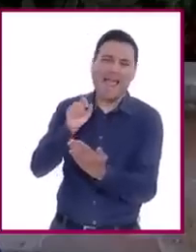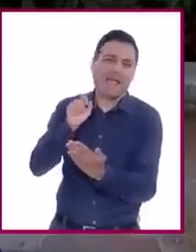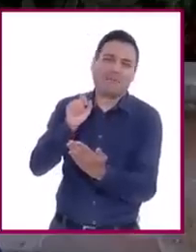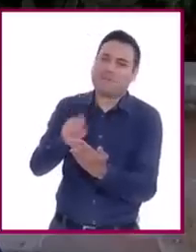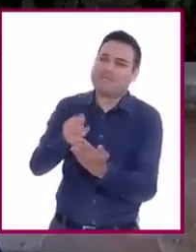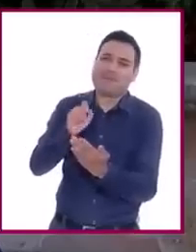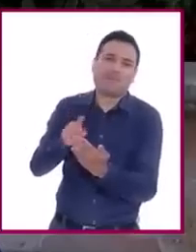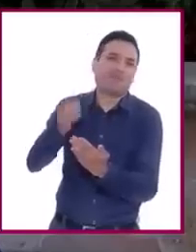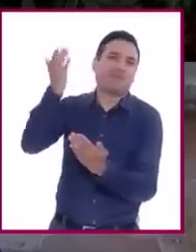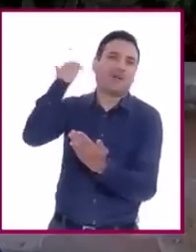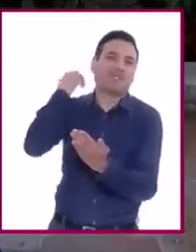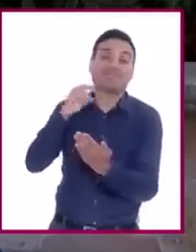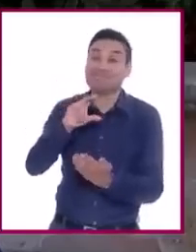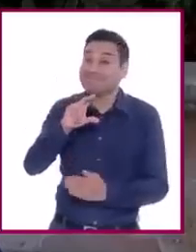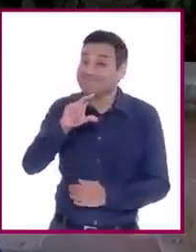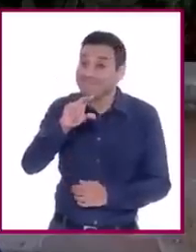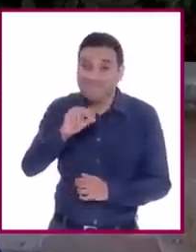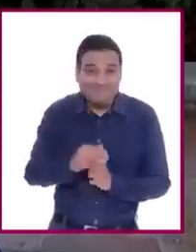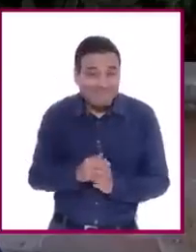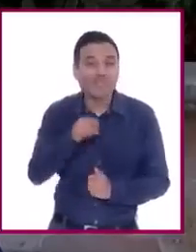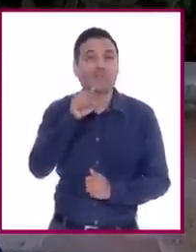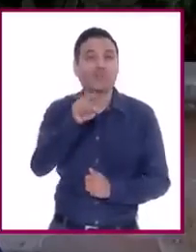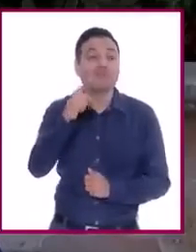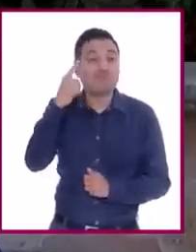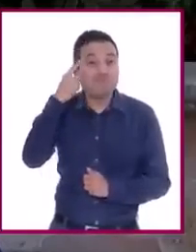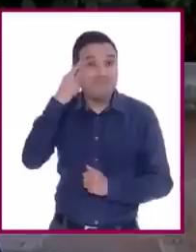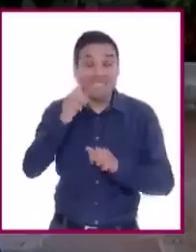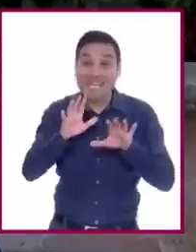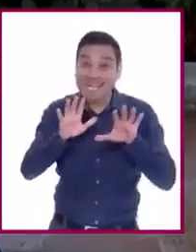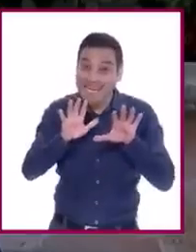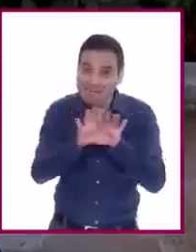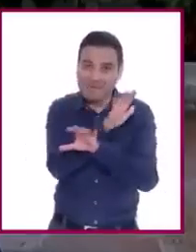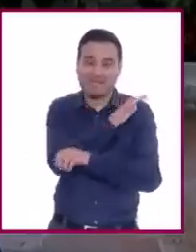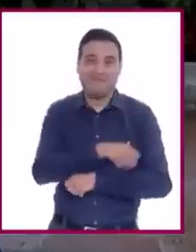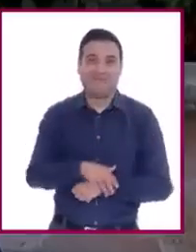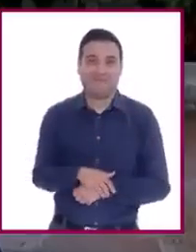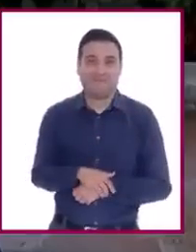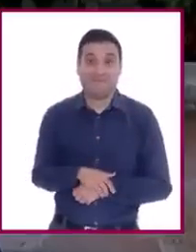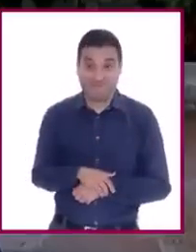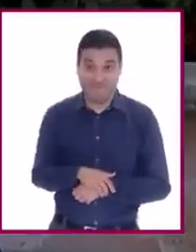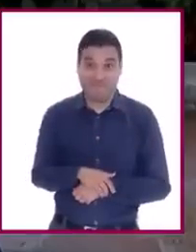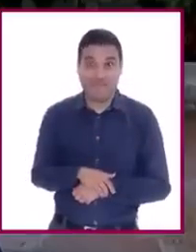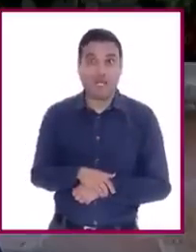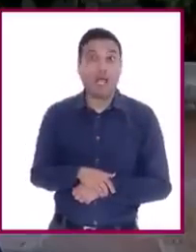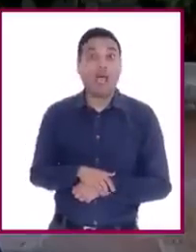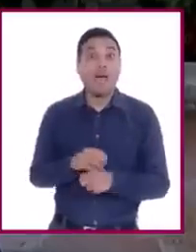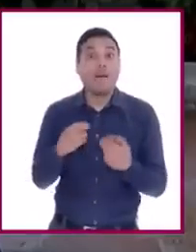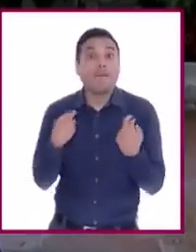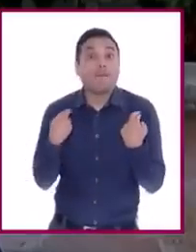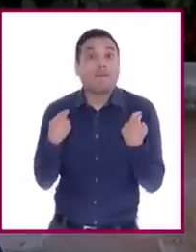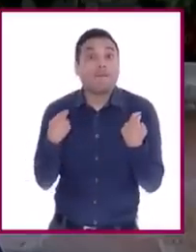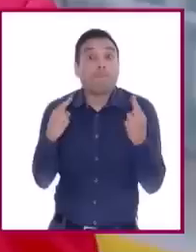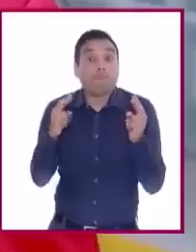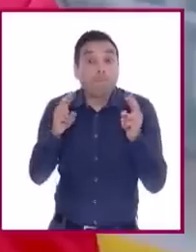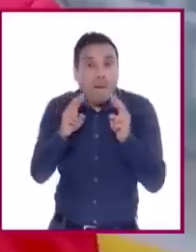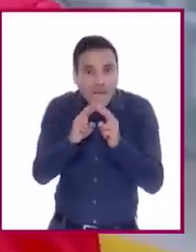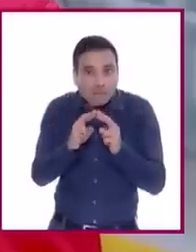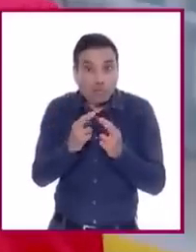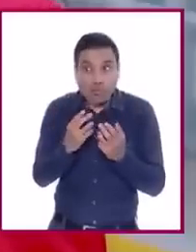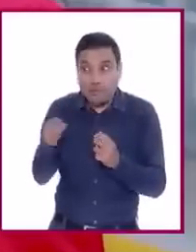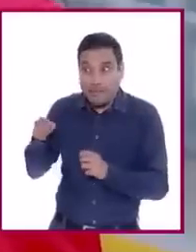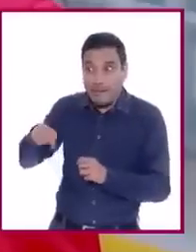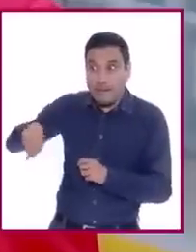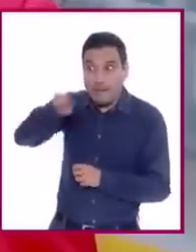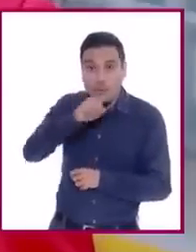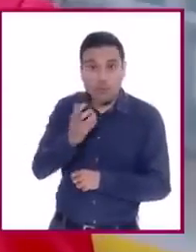Considero que el haber hecho estos libros maestras y maestros frente a grupo o con diferentes funciones es